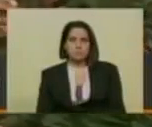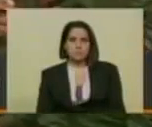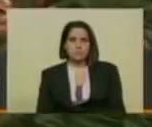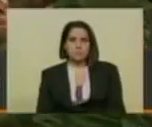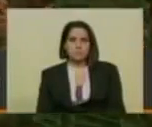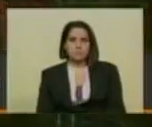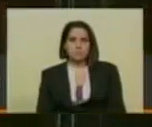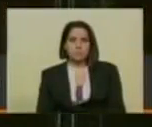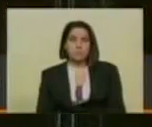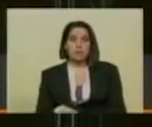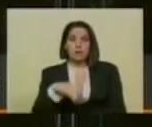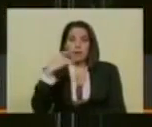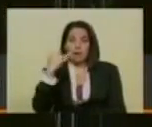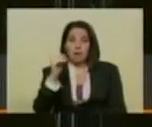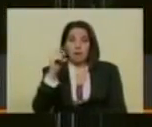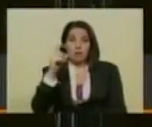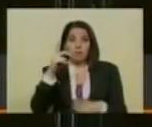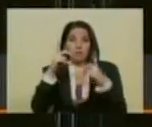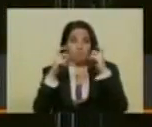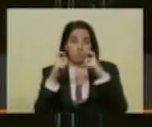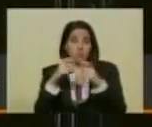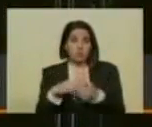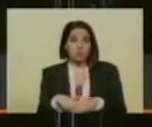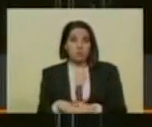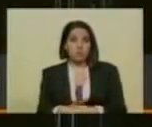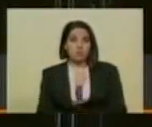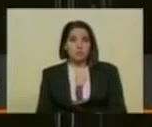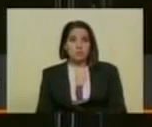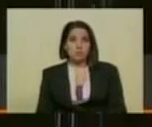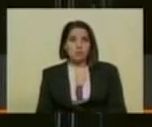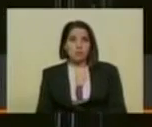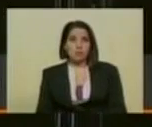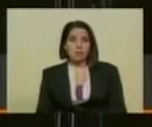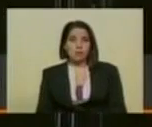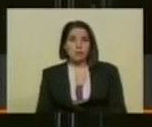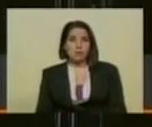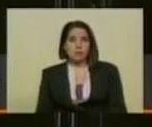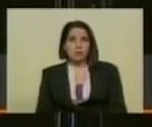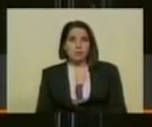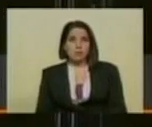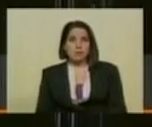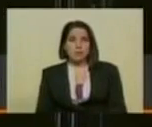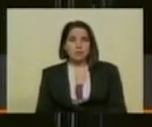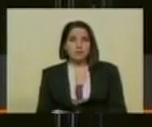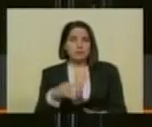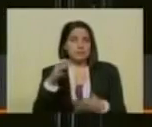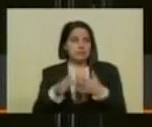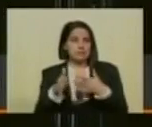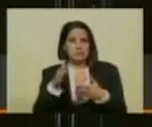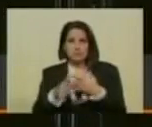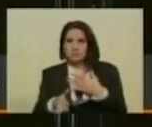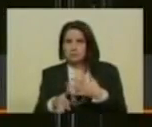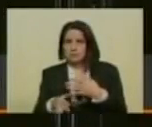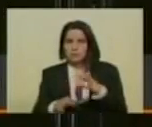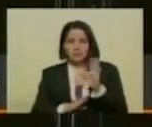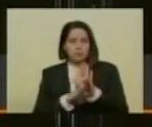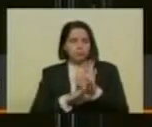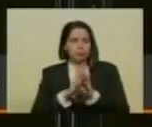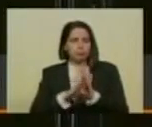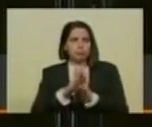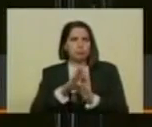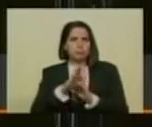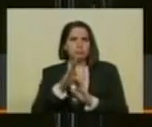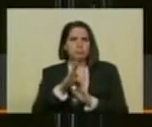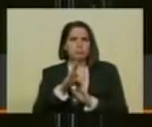Ahí queda una fotografía clara. Los acontecimientos en pleno desarrollo, como dice Walter